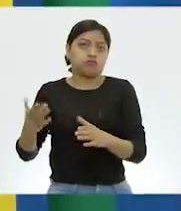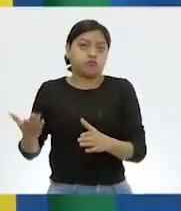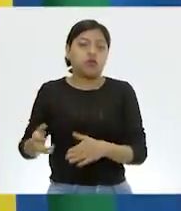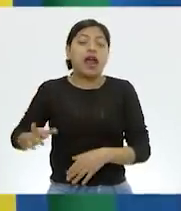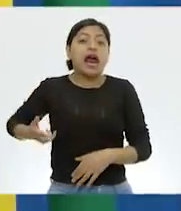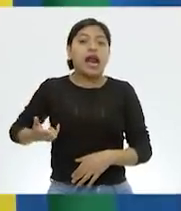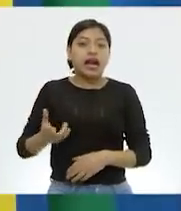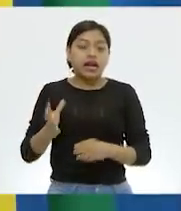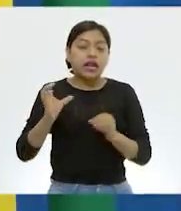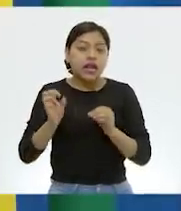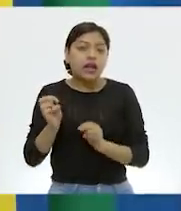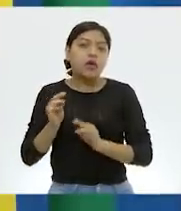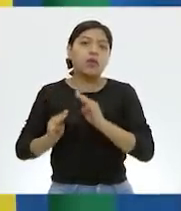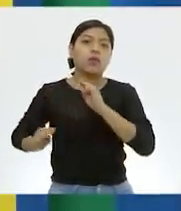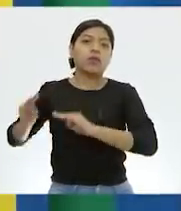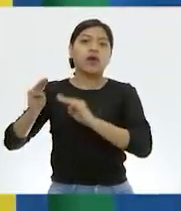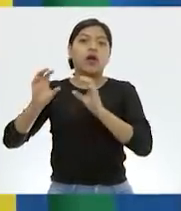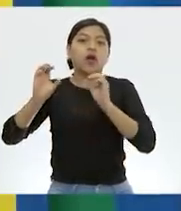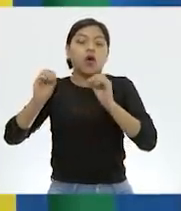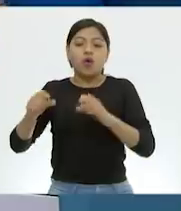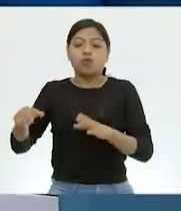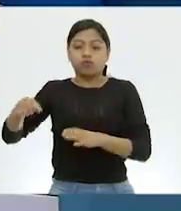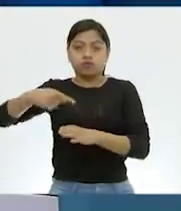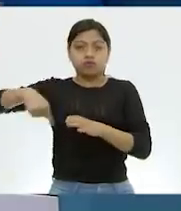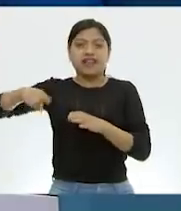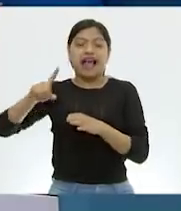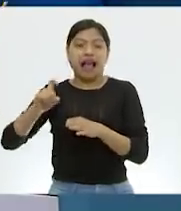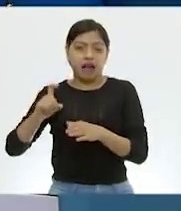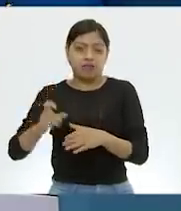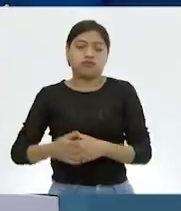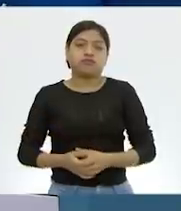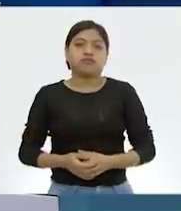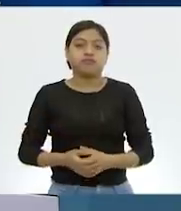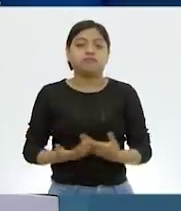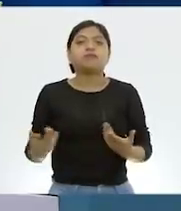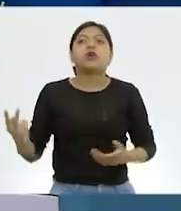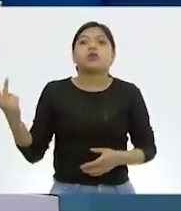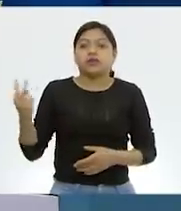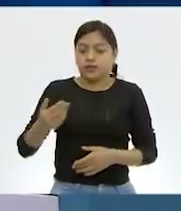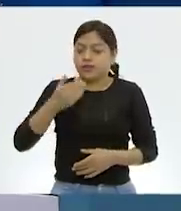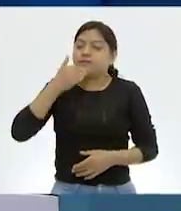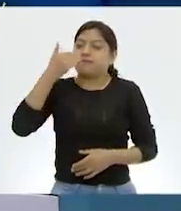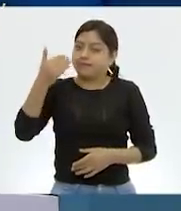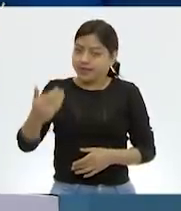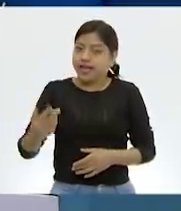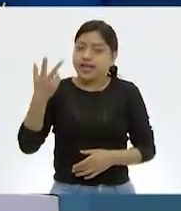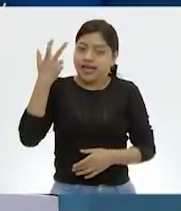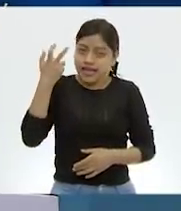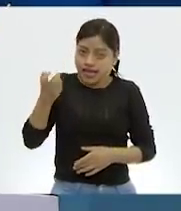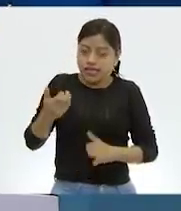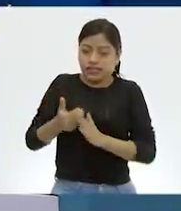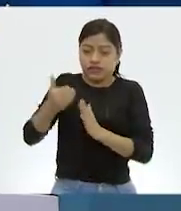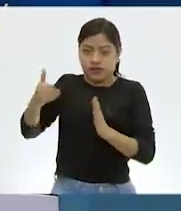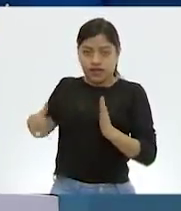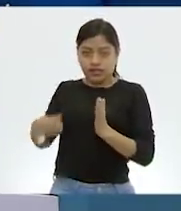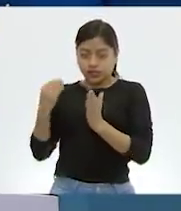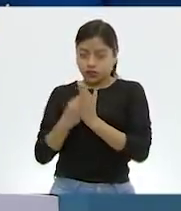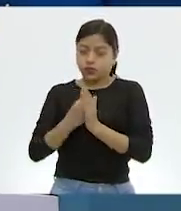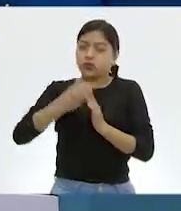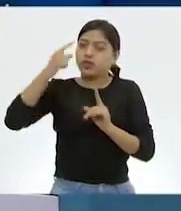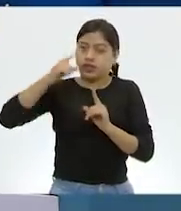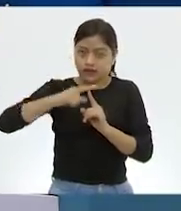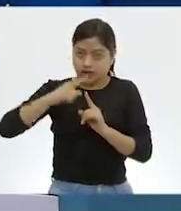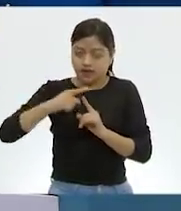un río, una montaña o un cenote. Los dos están en lo correcto. Ese fue nuestro reto de la clase